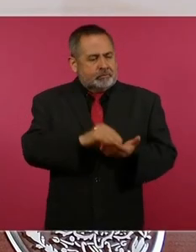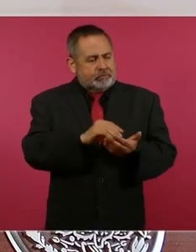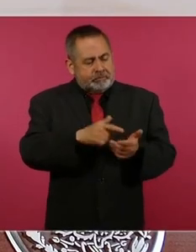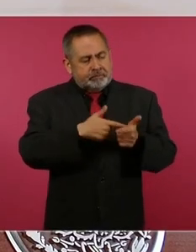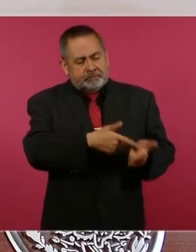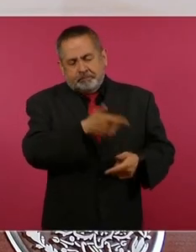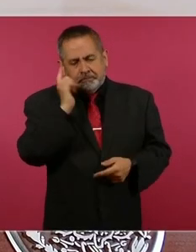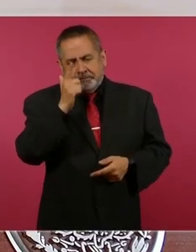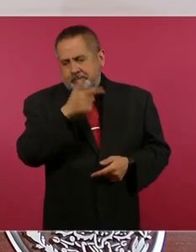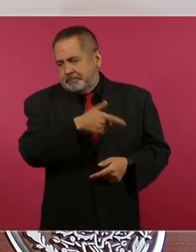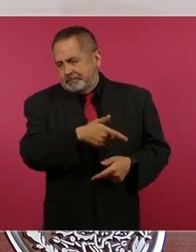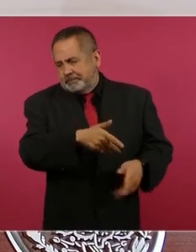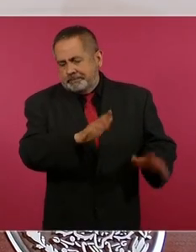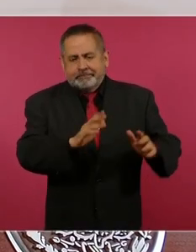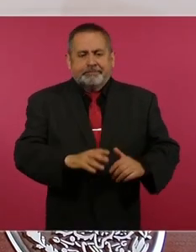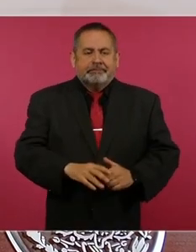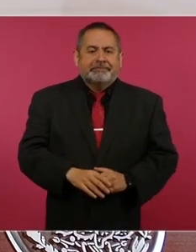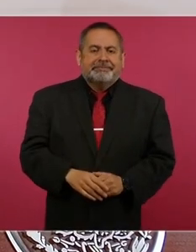así.